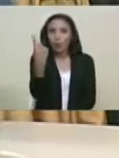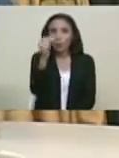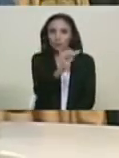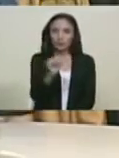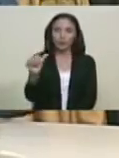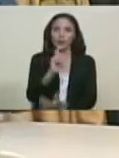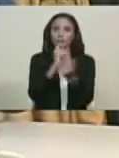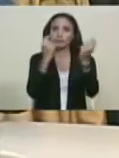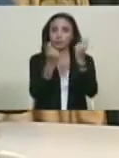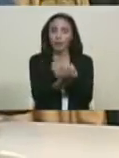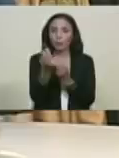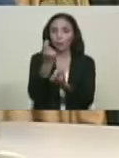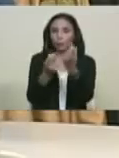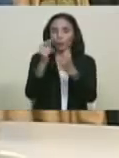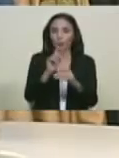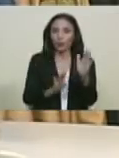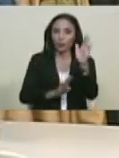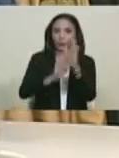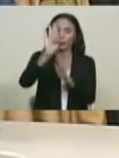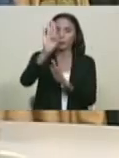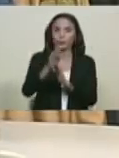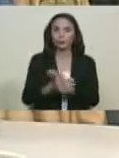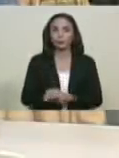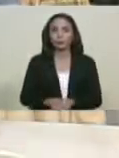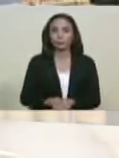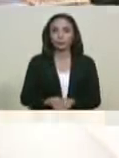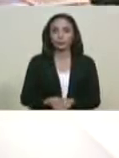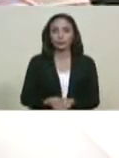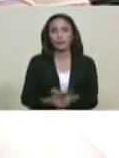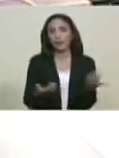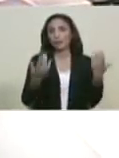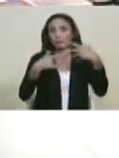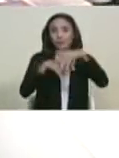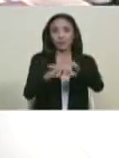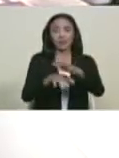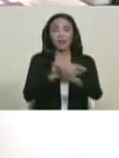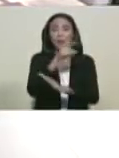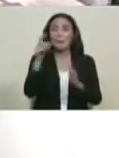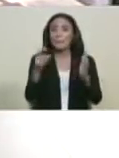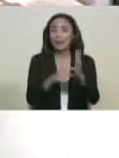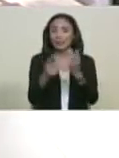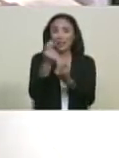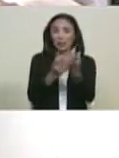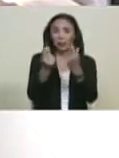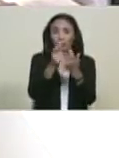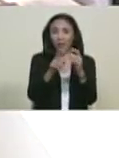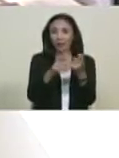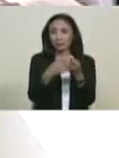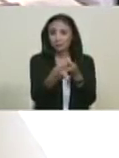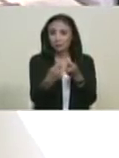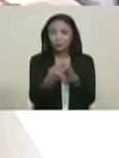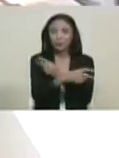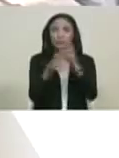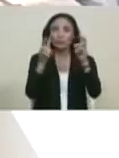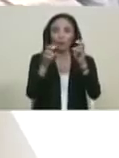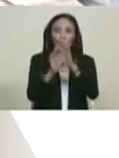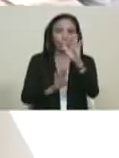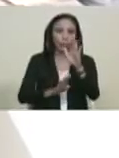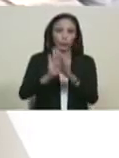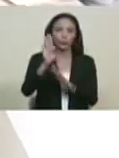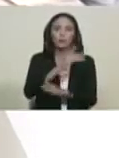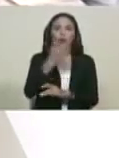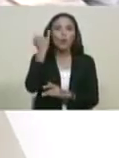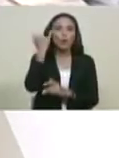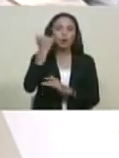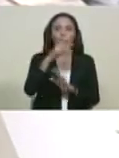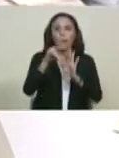reconversión monetaria y la reconversión económica integral del país un programa para la recuperación